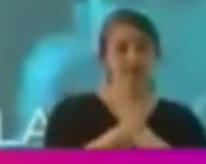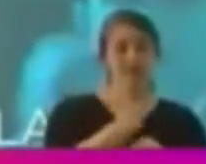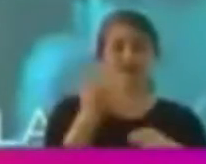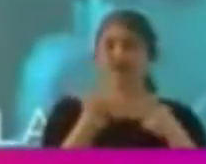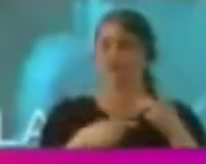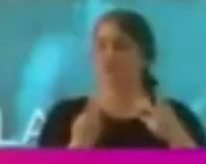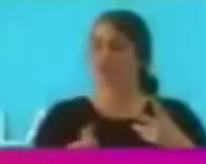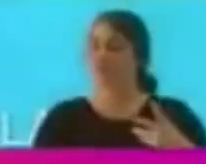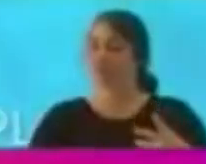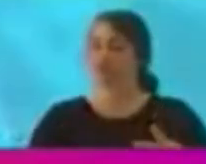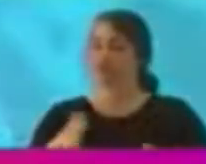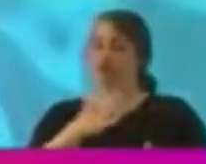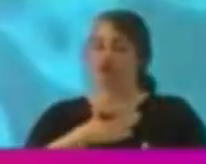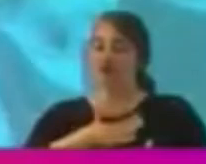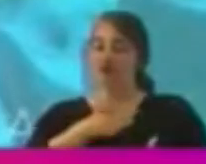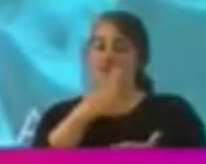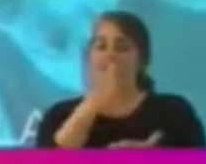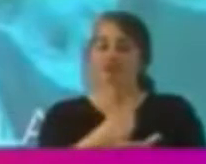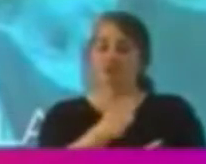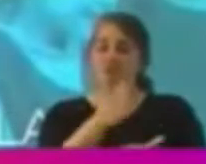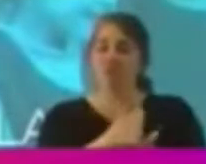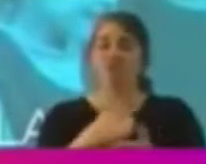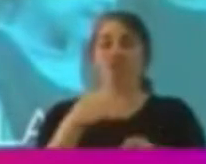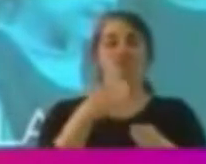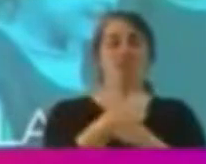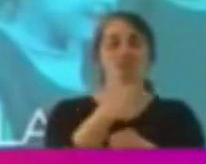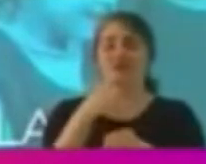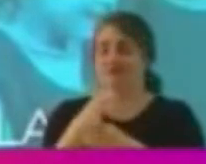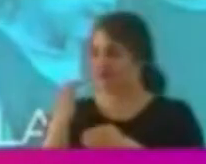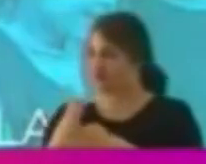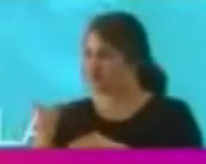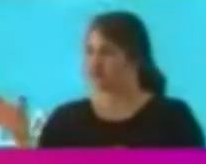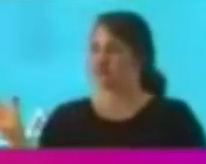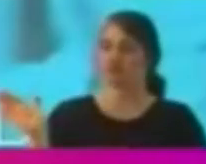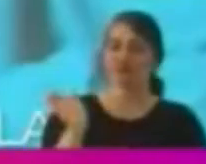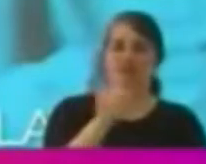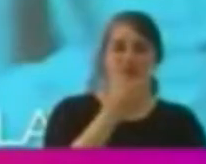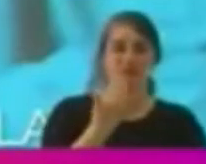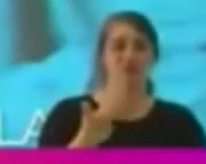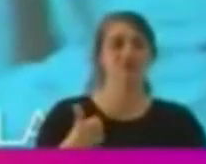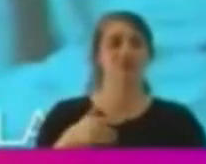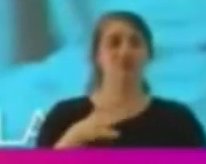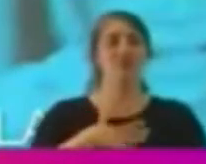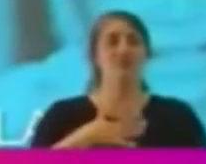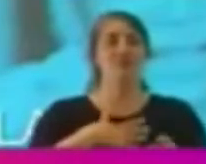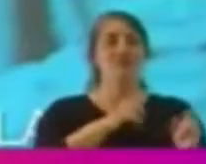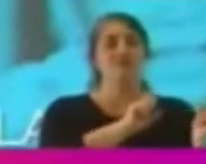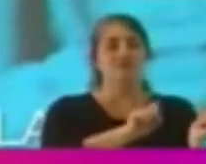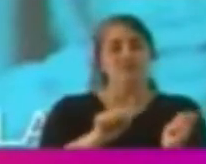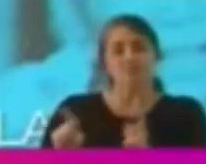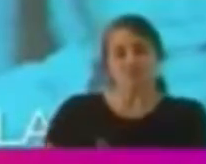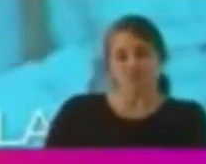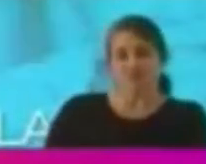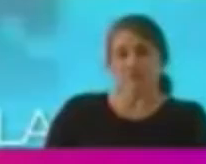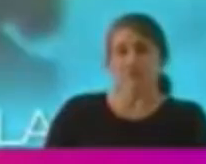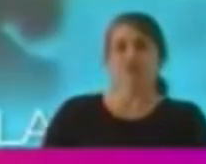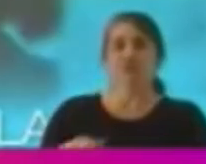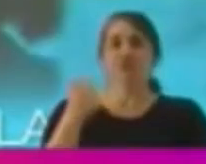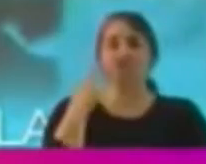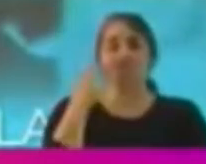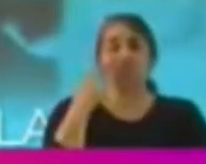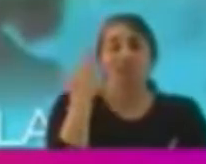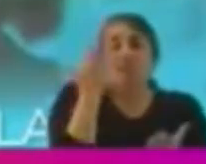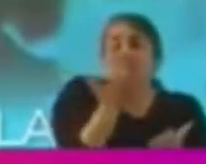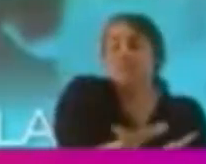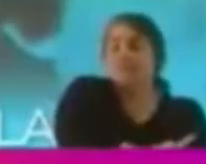de derechos, la accesibilidad de toda la población chaqueña a estos derechos. Por lo tanto, lo que se plantea básicamente